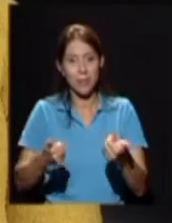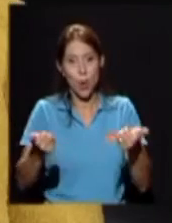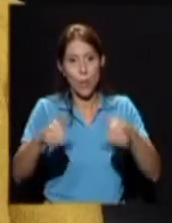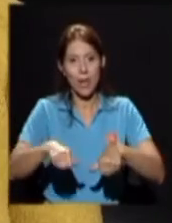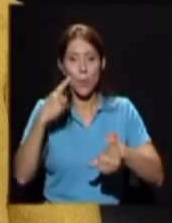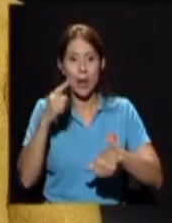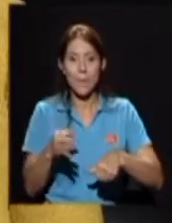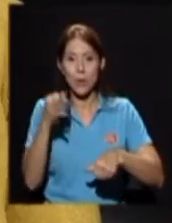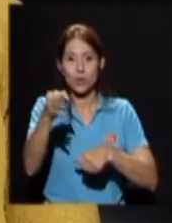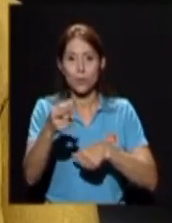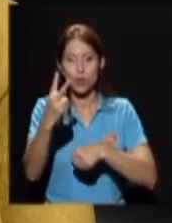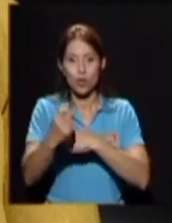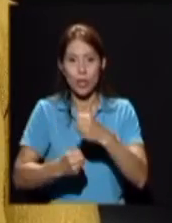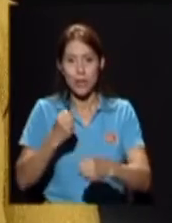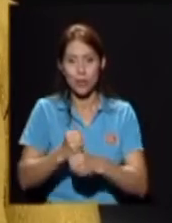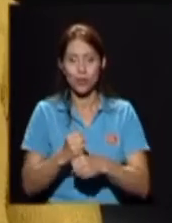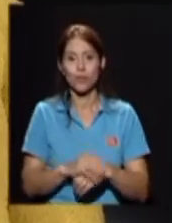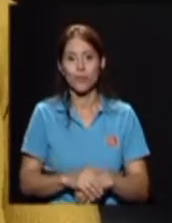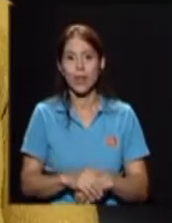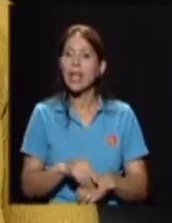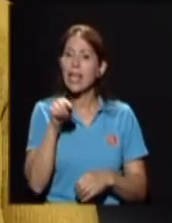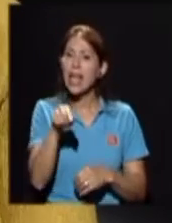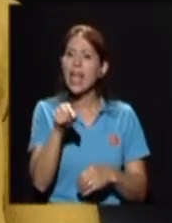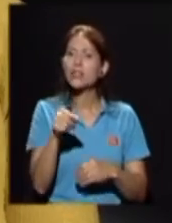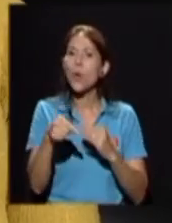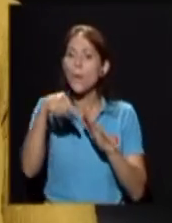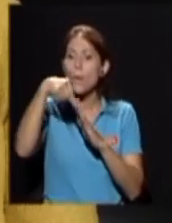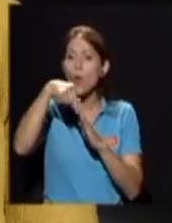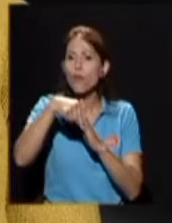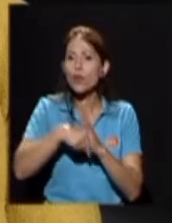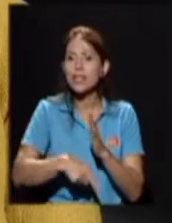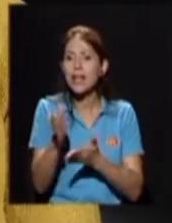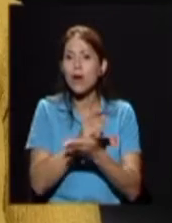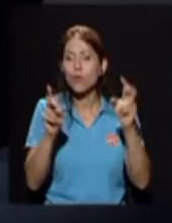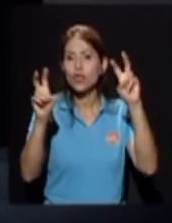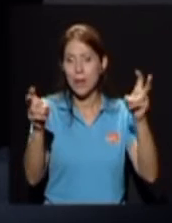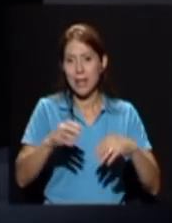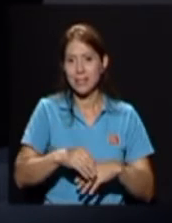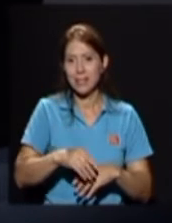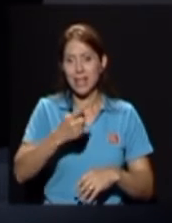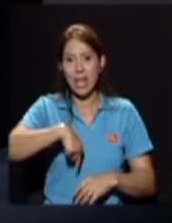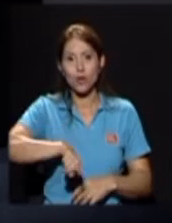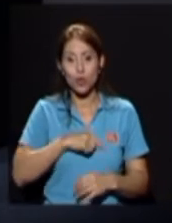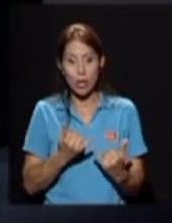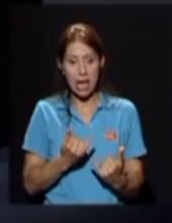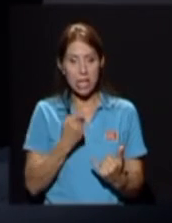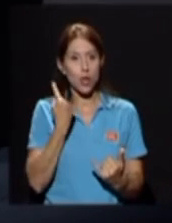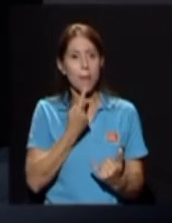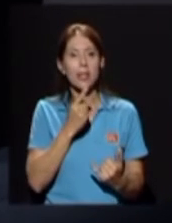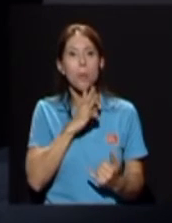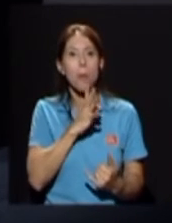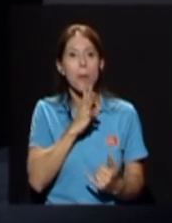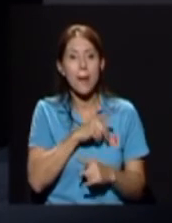años, que profundizaría algunos temas que dejamos así apenas mencionados en esta ocasión,